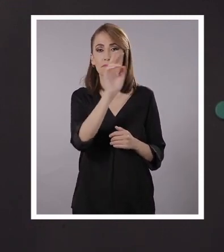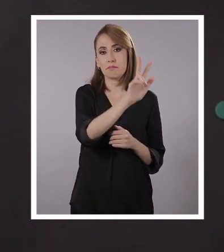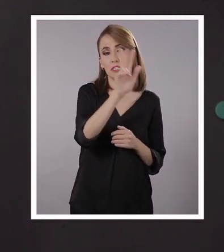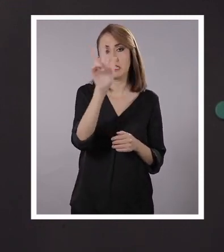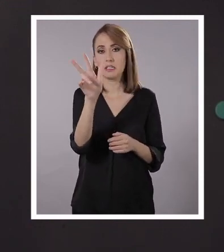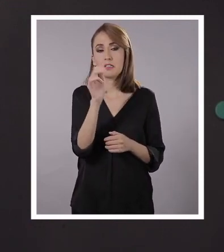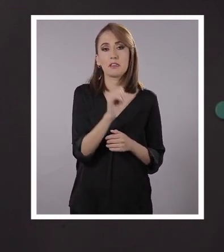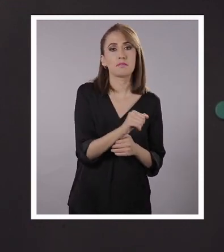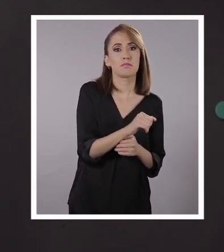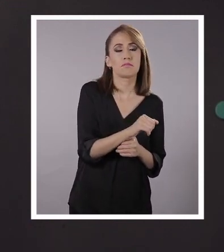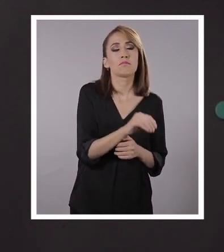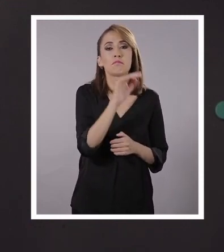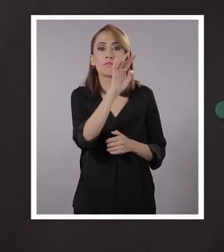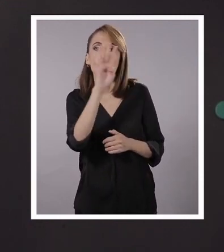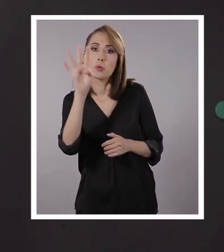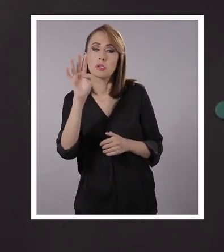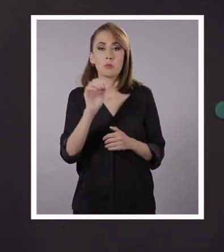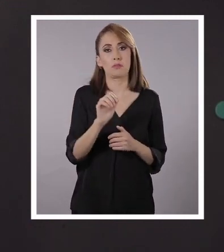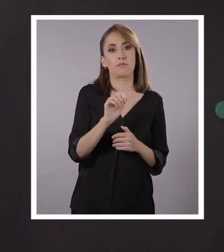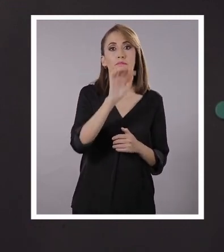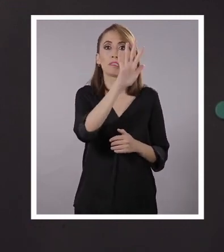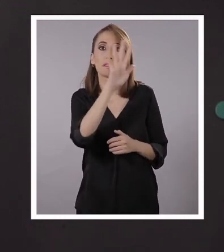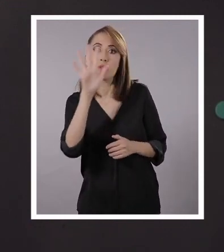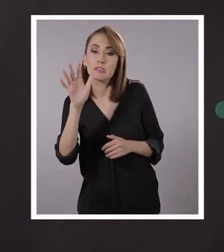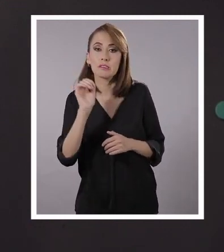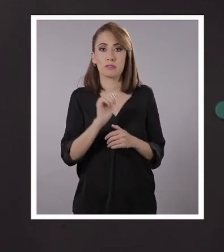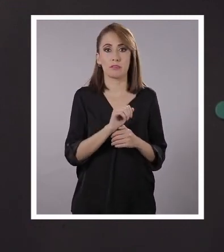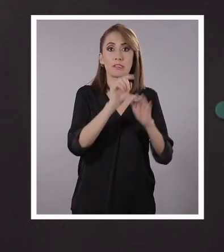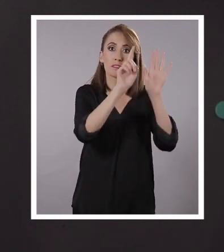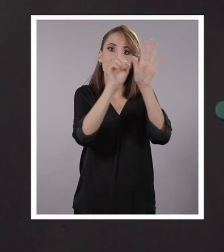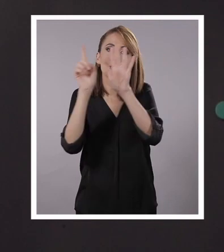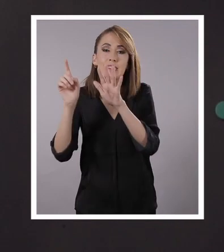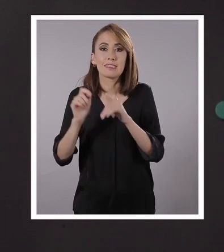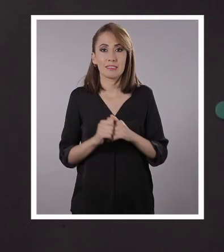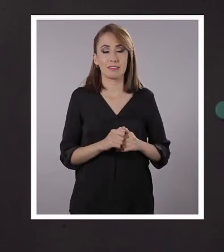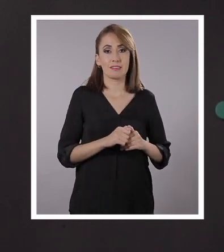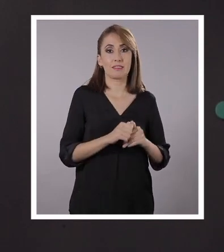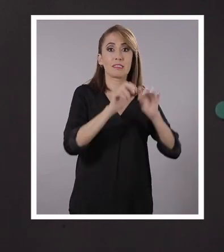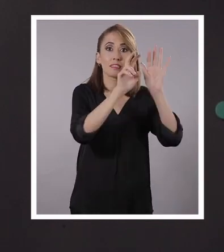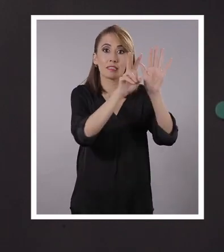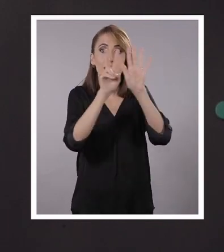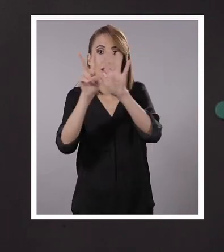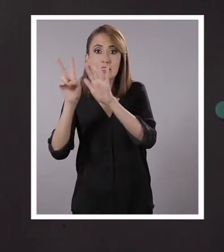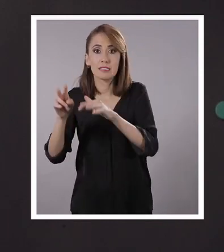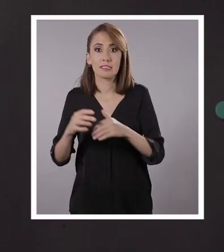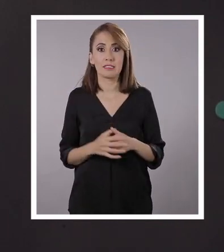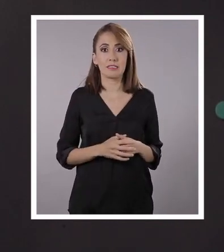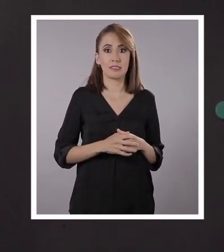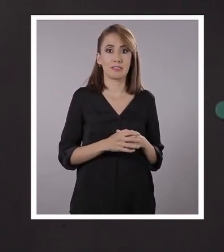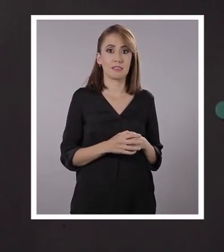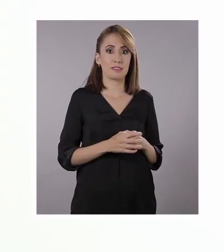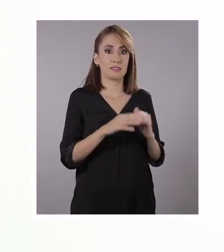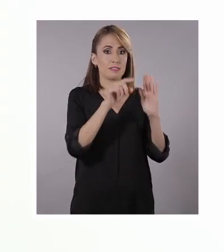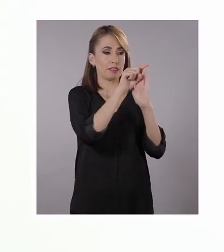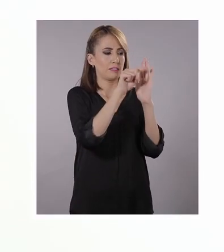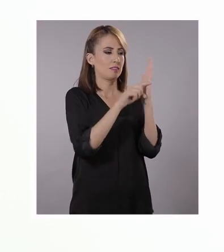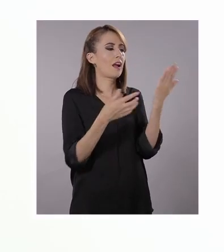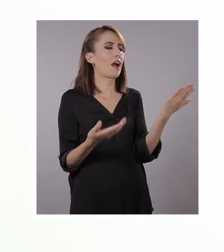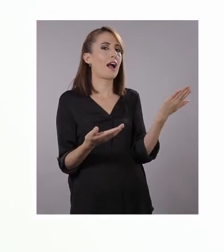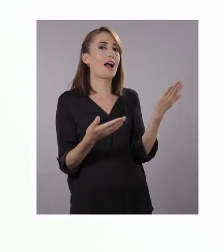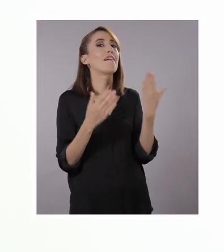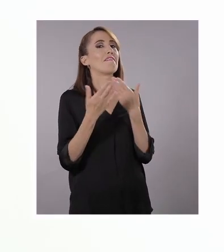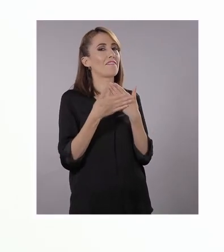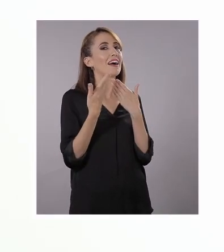22, 33, 44, 55, 66,